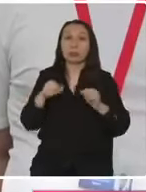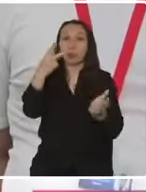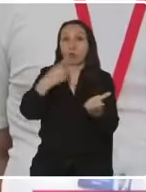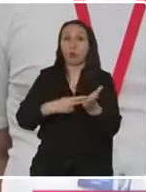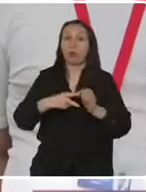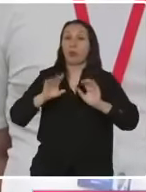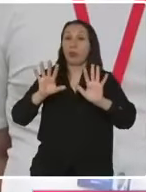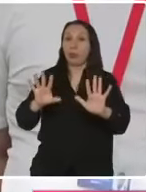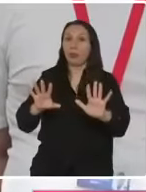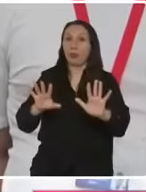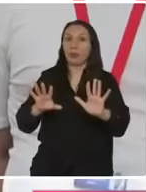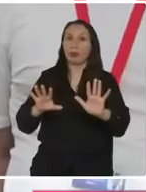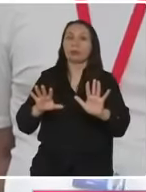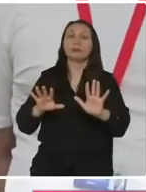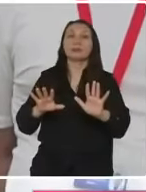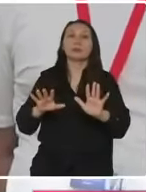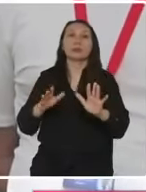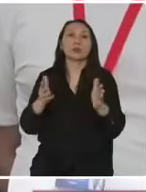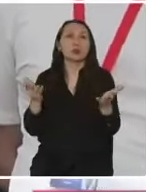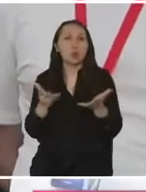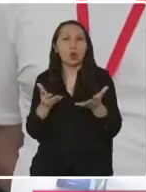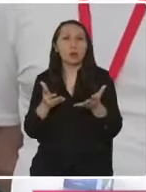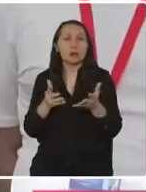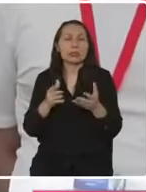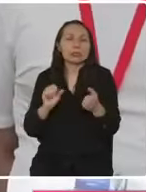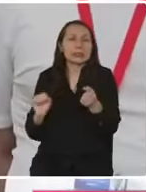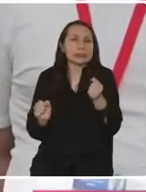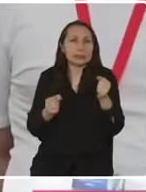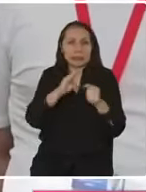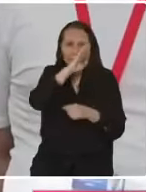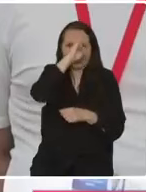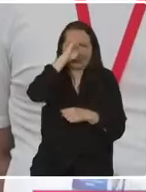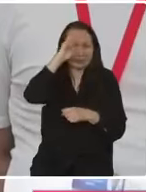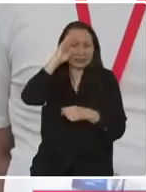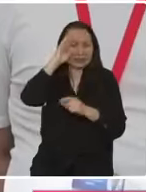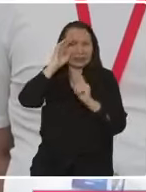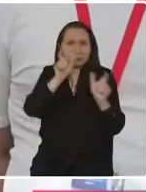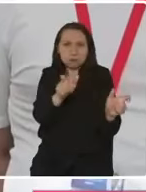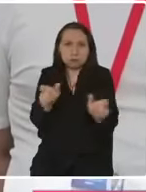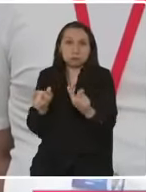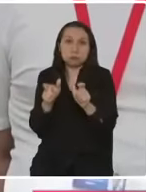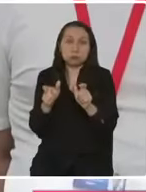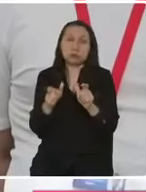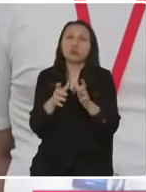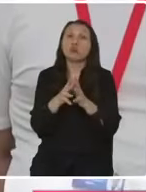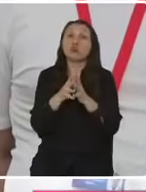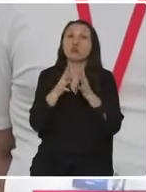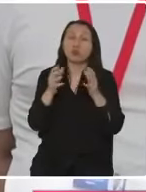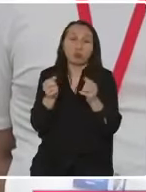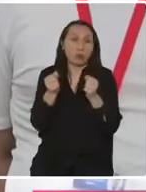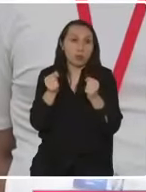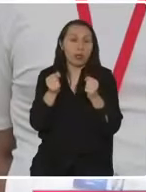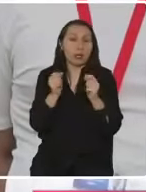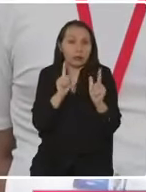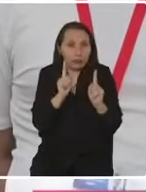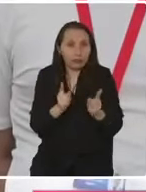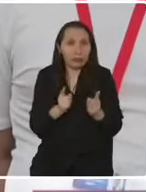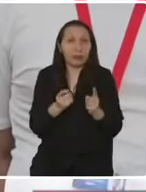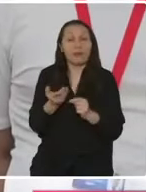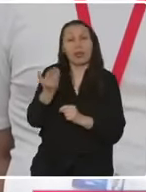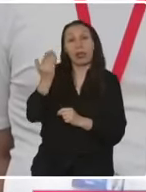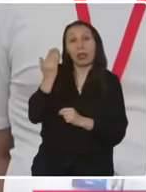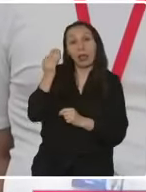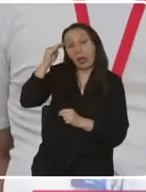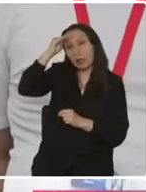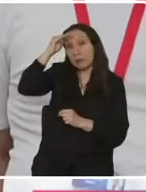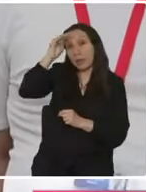año 2010, en que la forma en que se estresó las exigencias de seguridad llegó a puntos muy extremos. Aquí, con